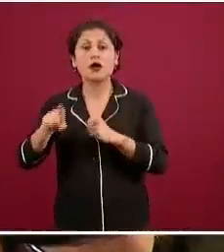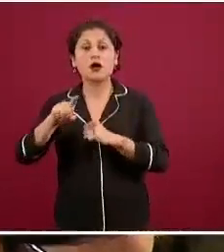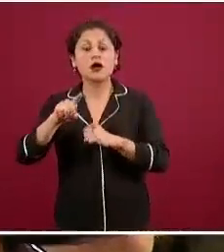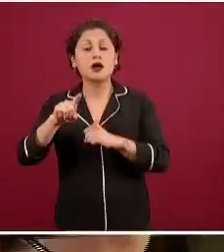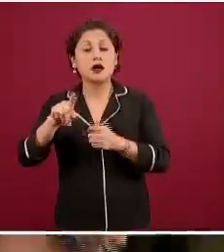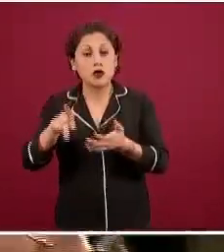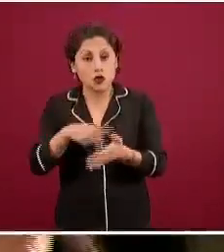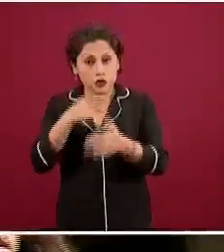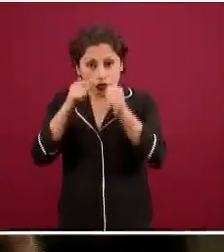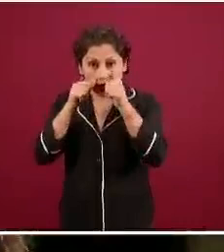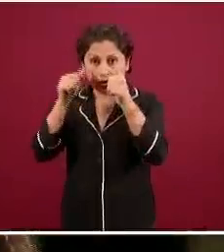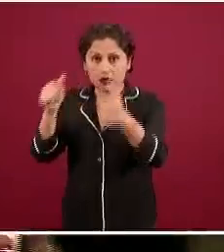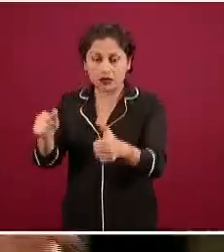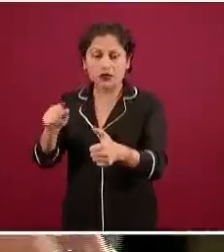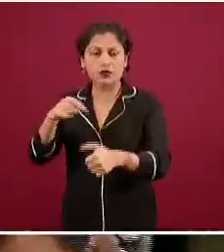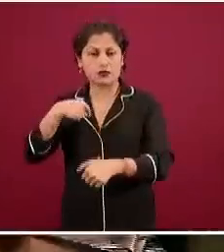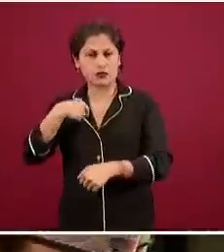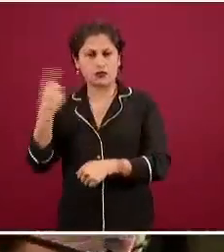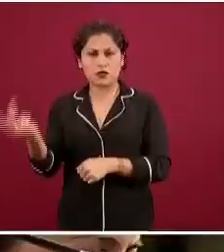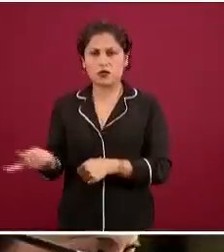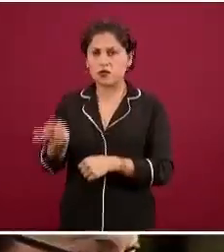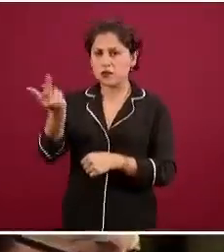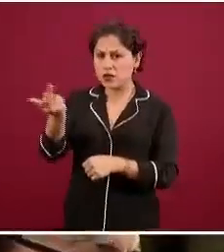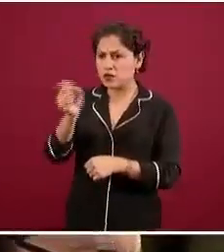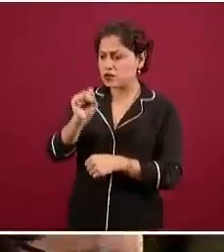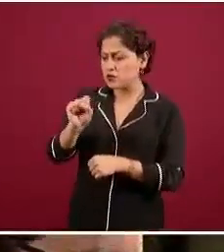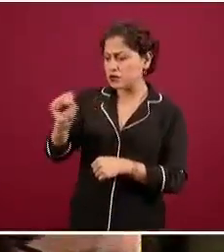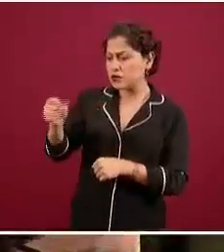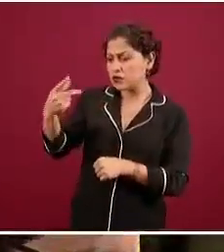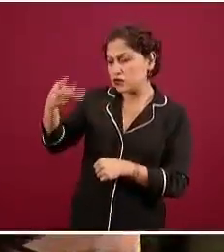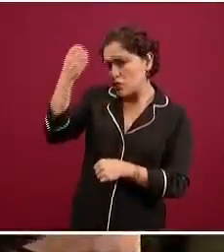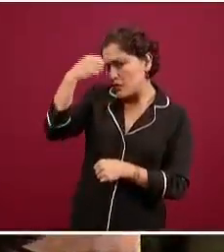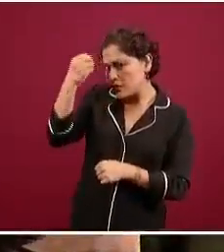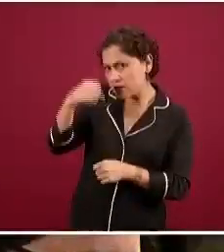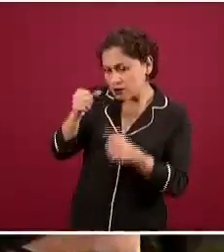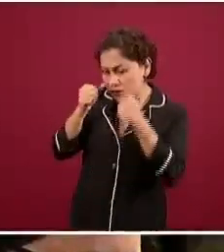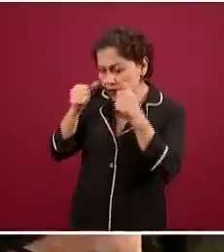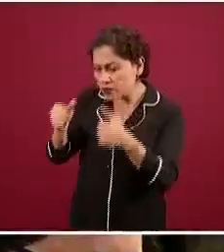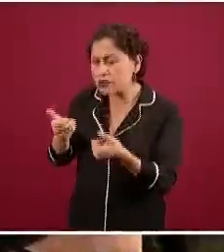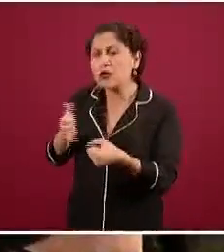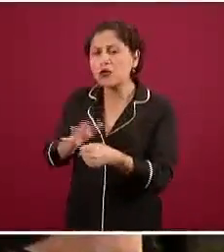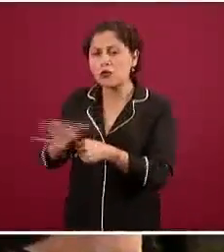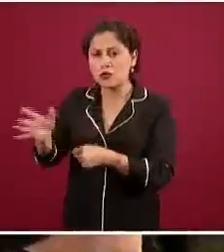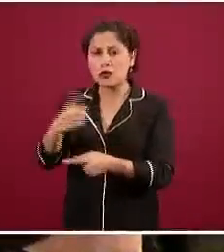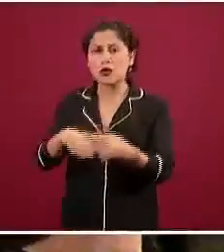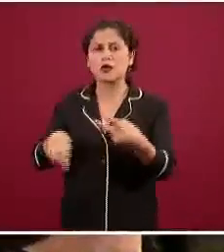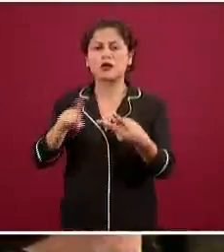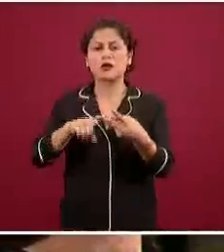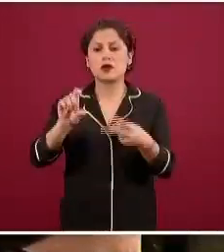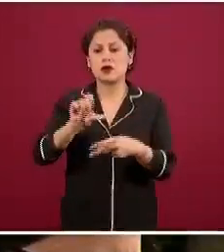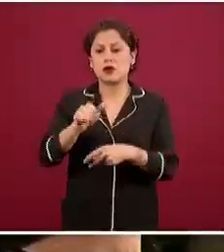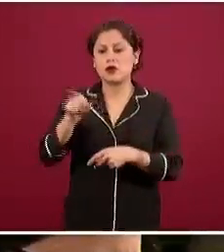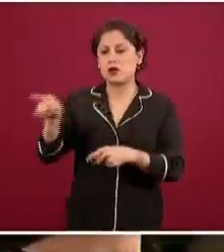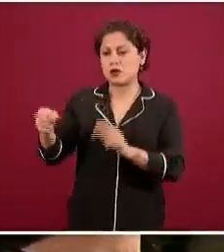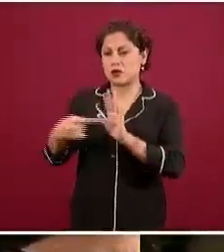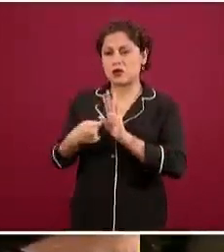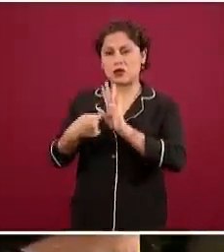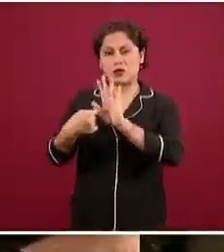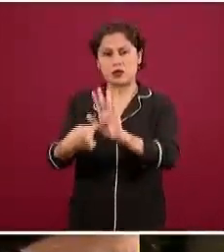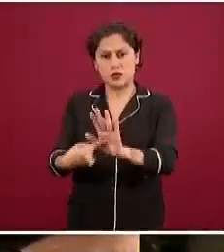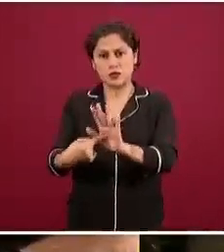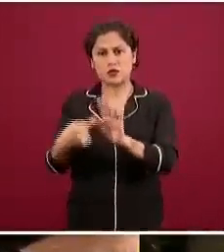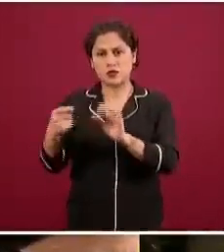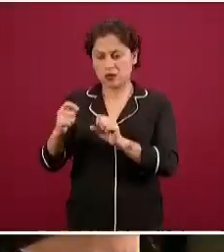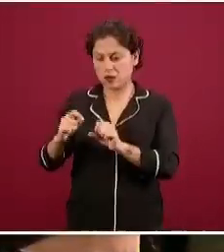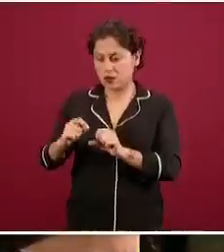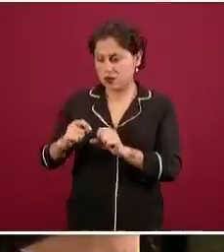compartir? ¿Cuál sería la postura de la Secretaría de Salud? Y la otra es preguntarle, estas gráficas que nos ha mostrado este número